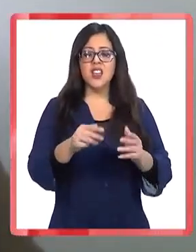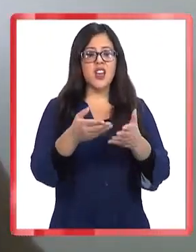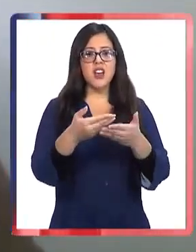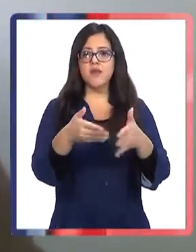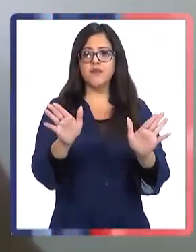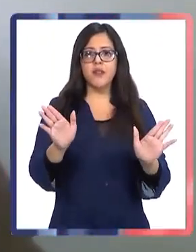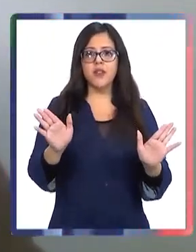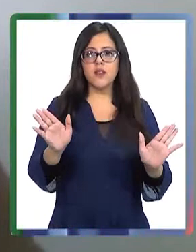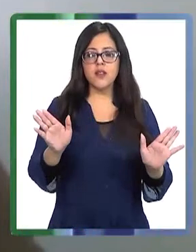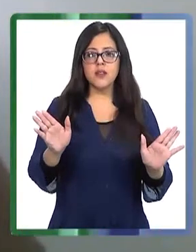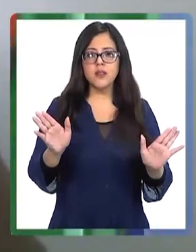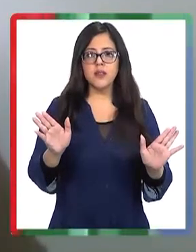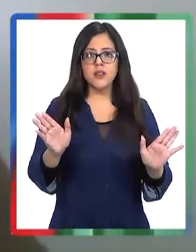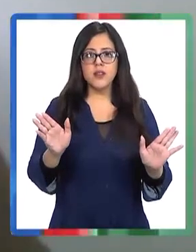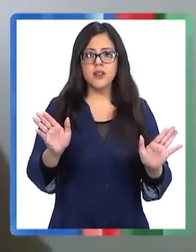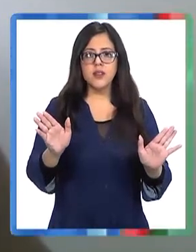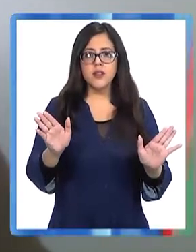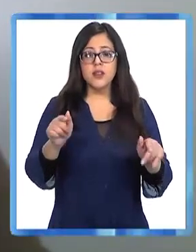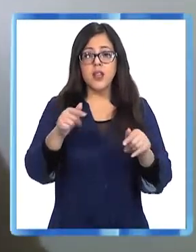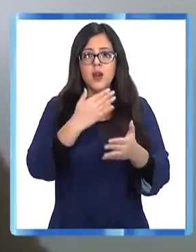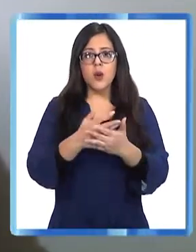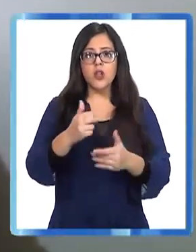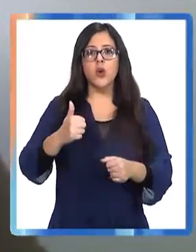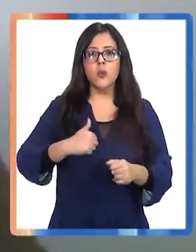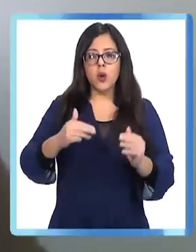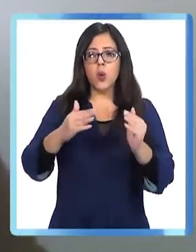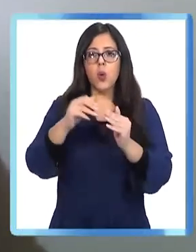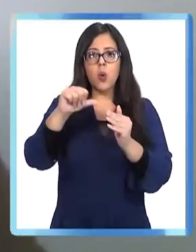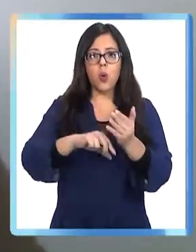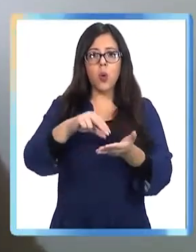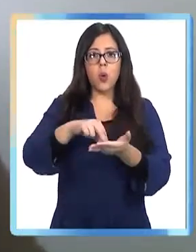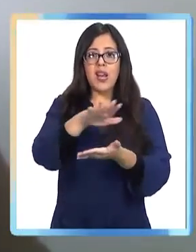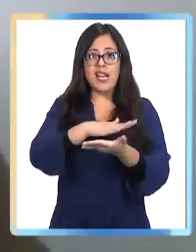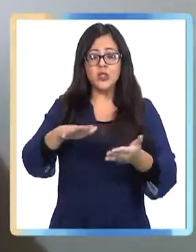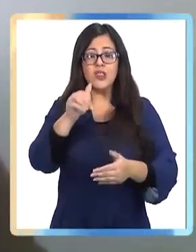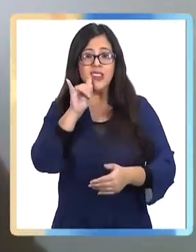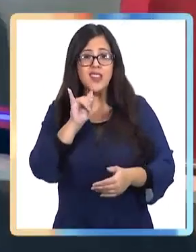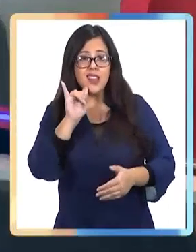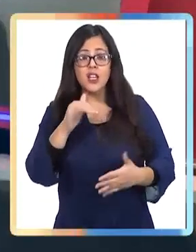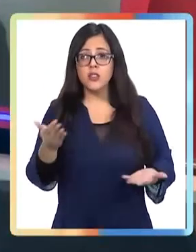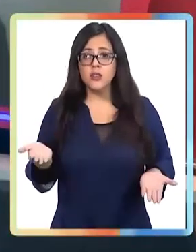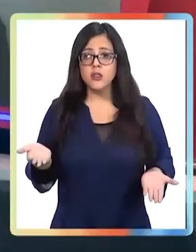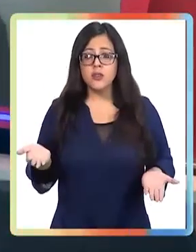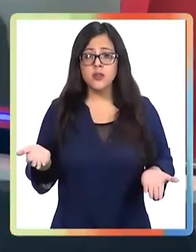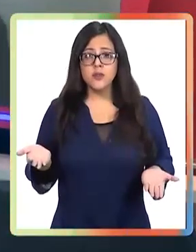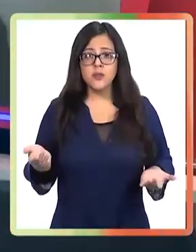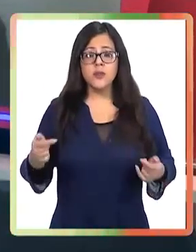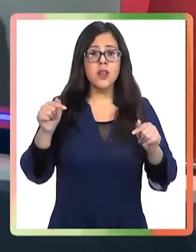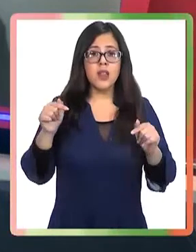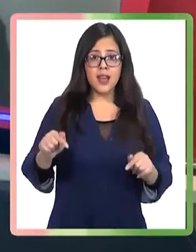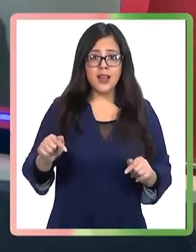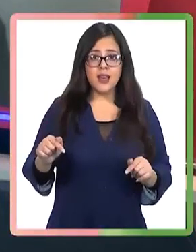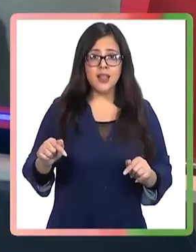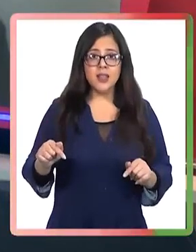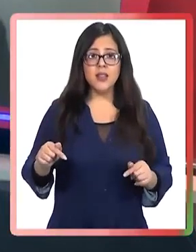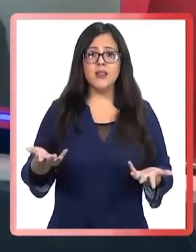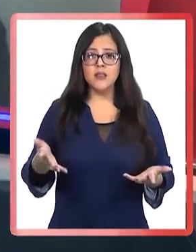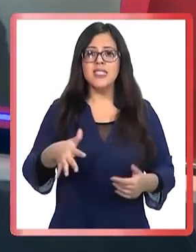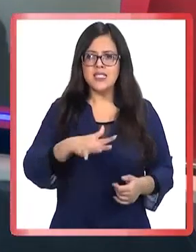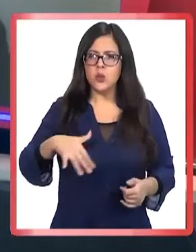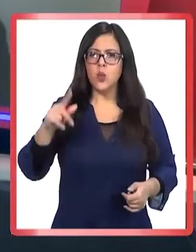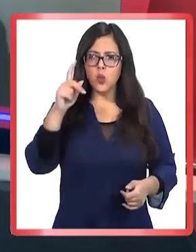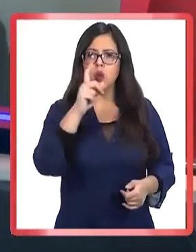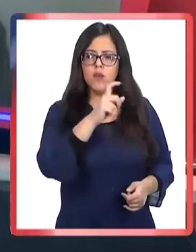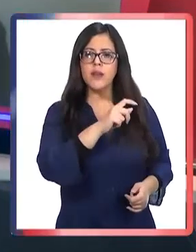dejados a su suerte una vez que hayan cumplido sus cuarentenas en la ciudad de Iquique. Entonces, estamos en